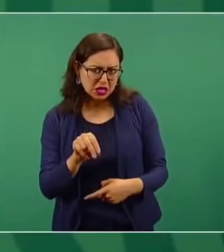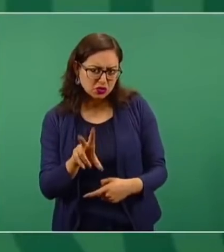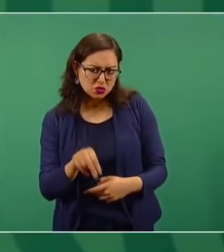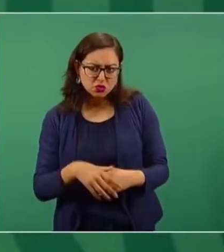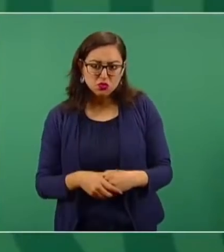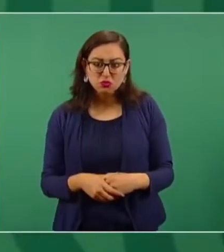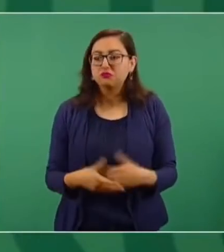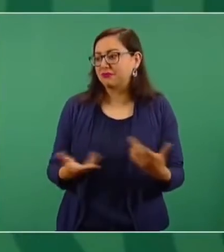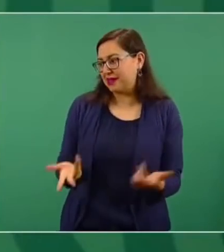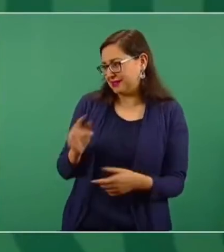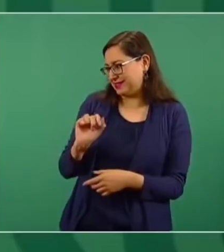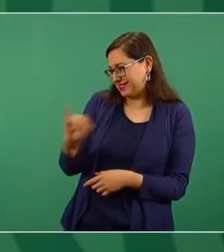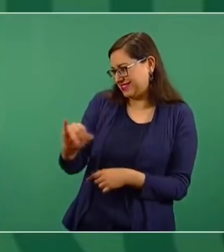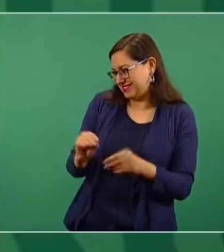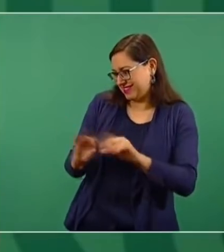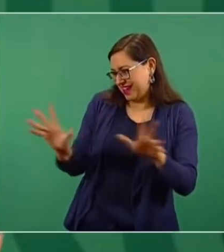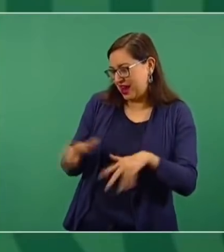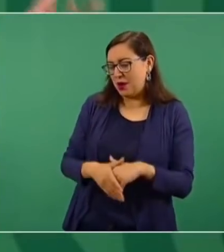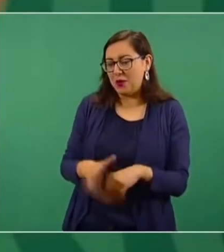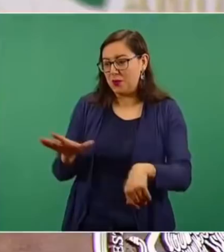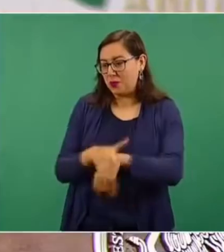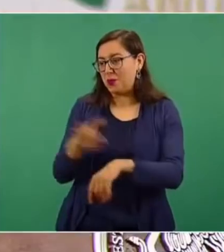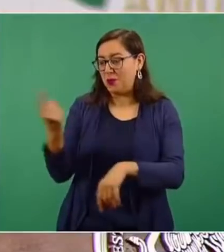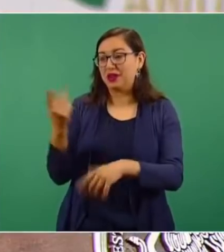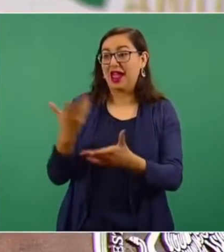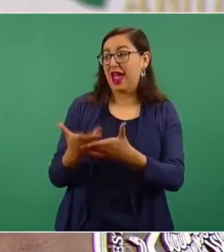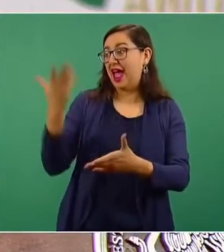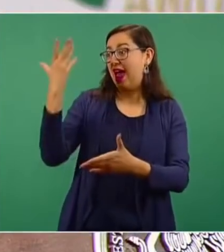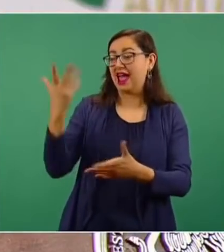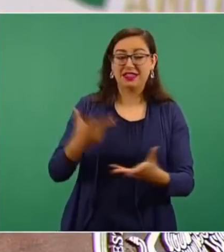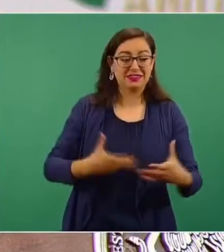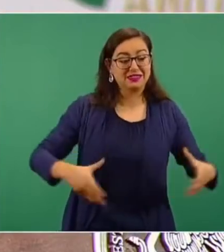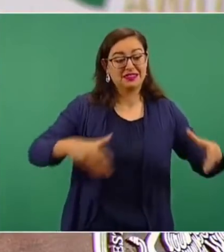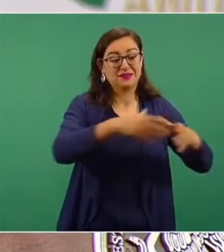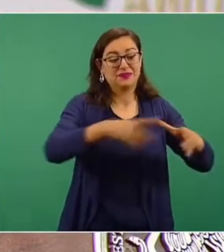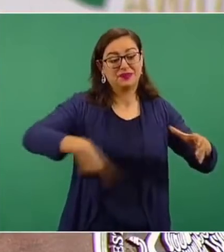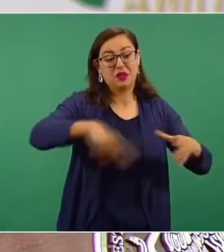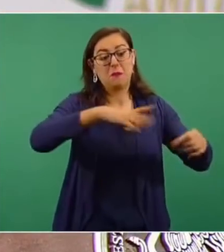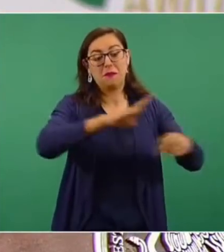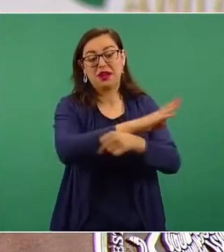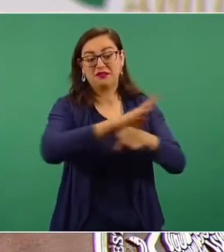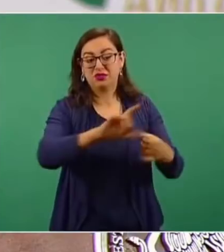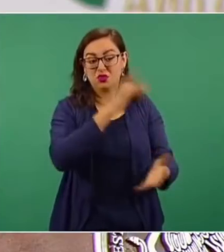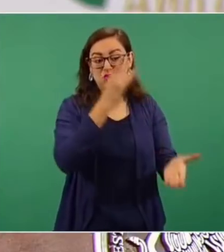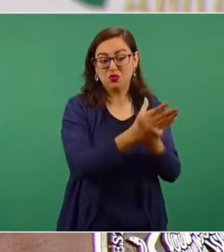las minorías, que eran los únicos que se beneficiaban,